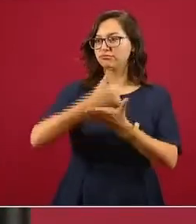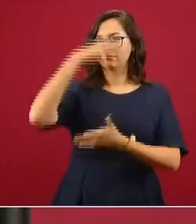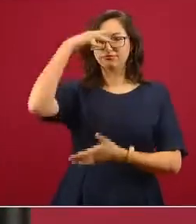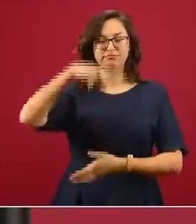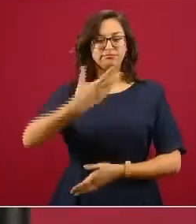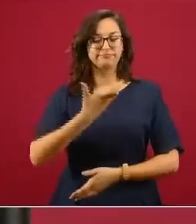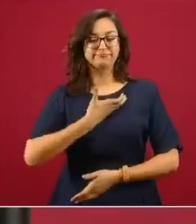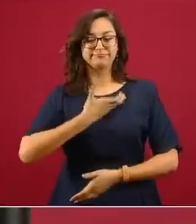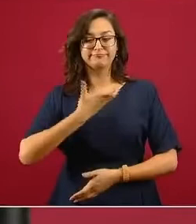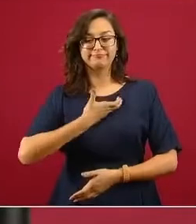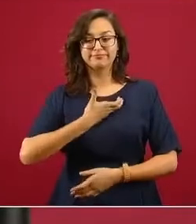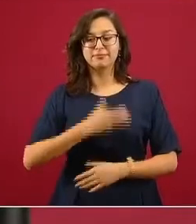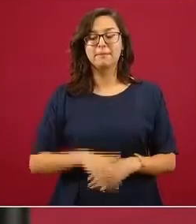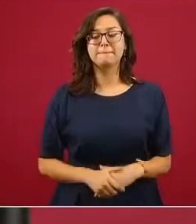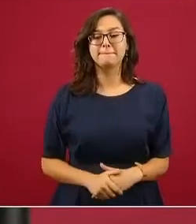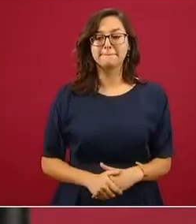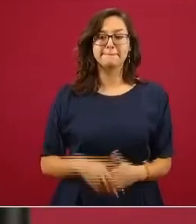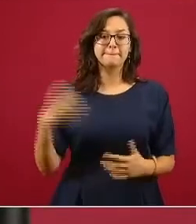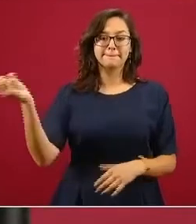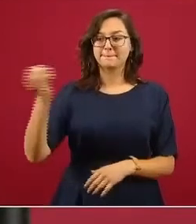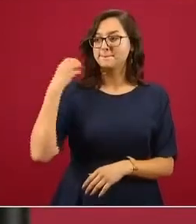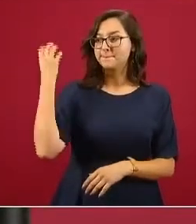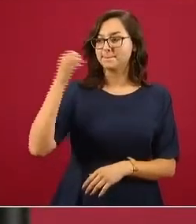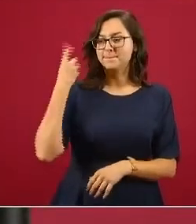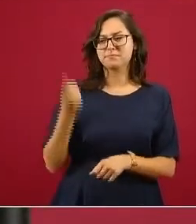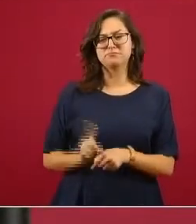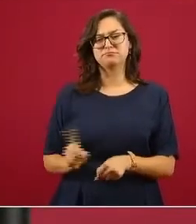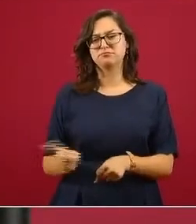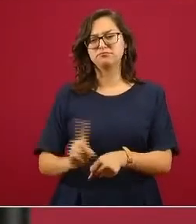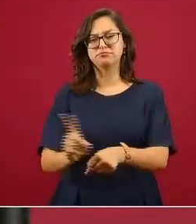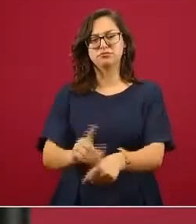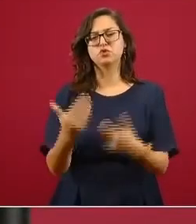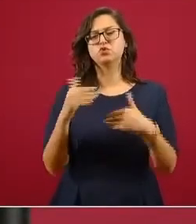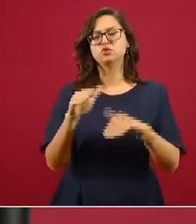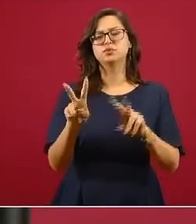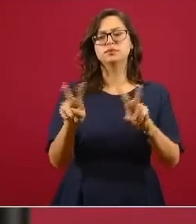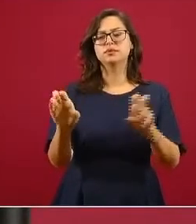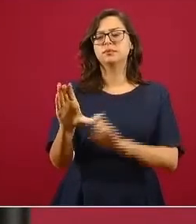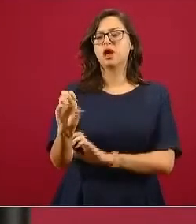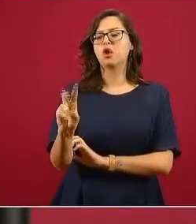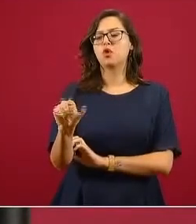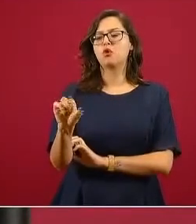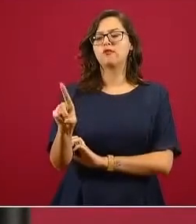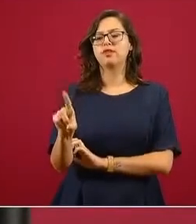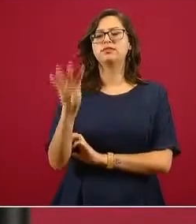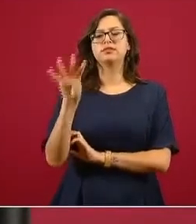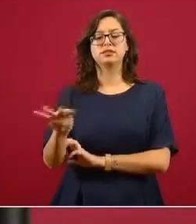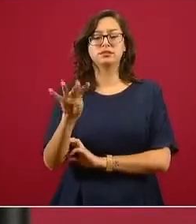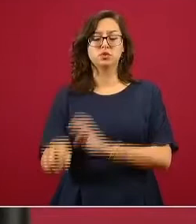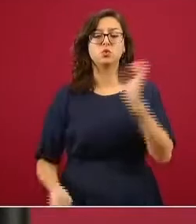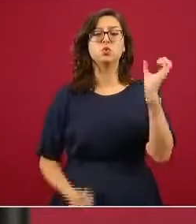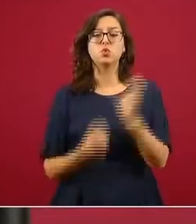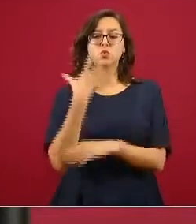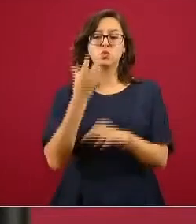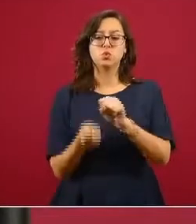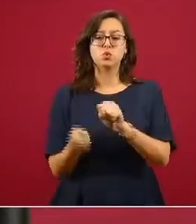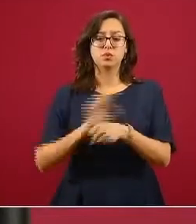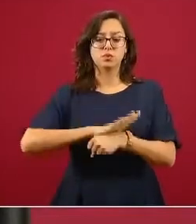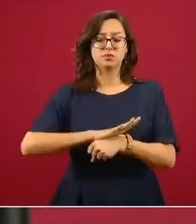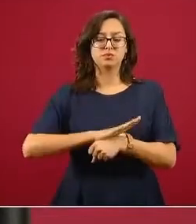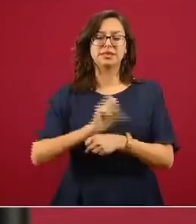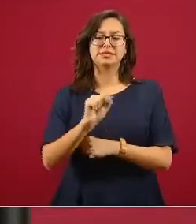Ciudad de México, y vamos a iniciar la conferencia de prensa diaria sobre COVID-19, la pandemia causada por el nuevo